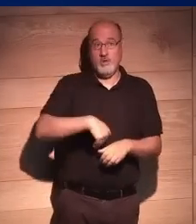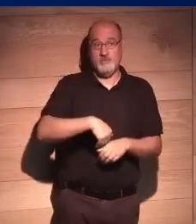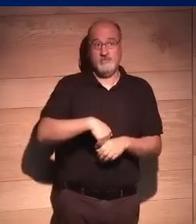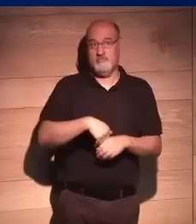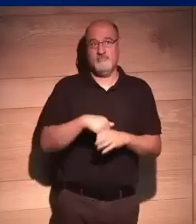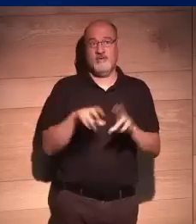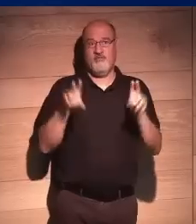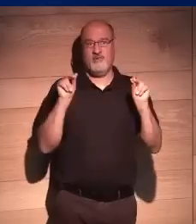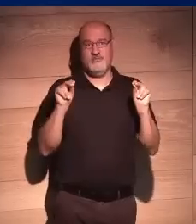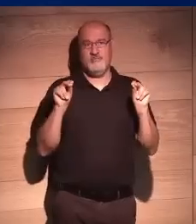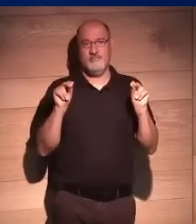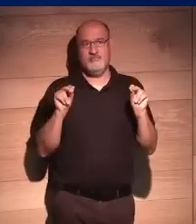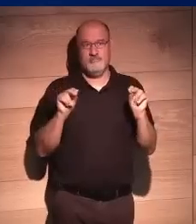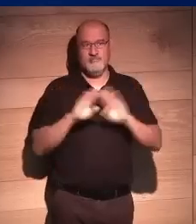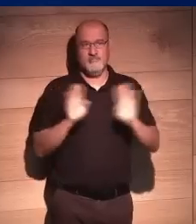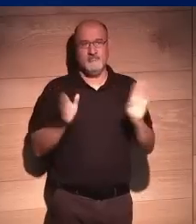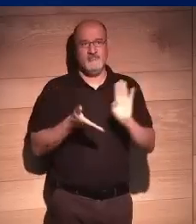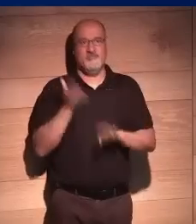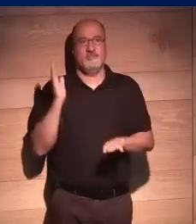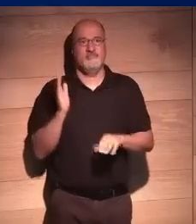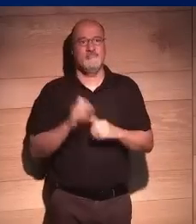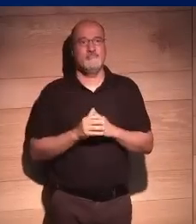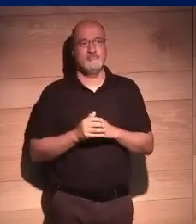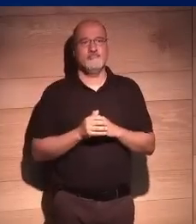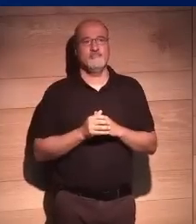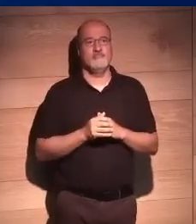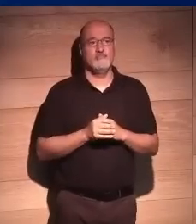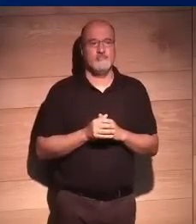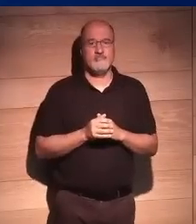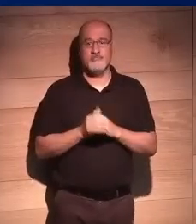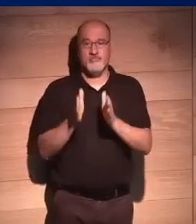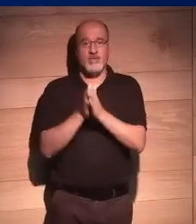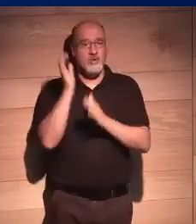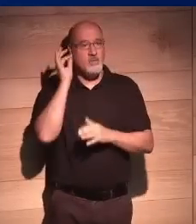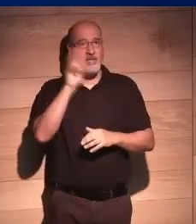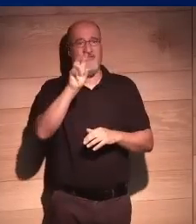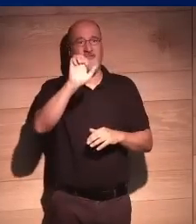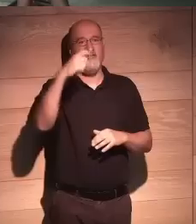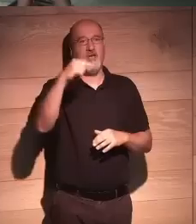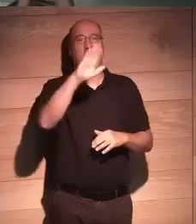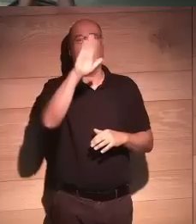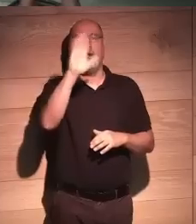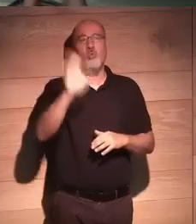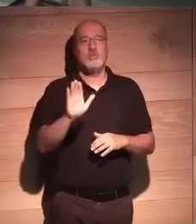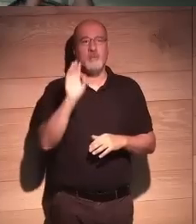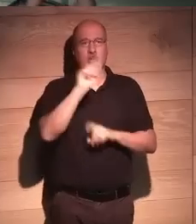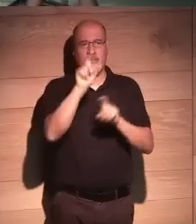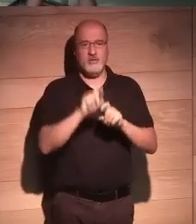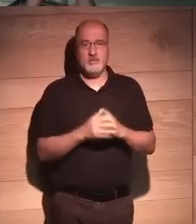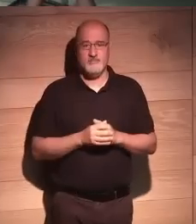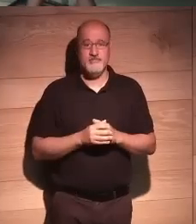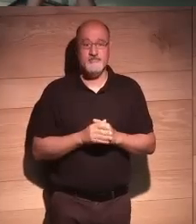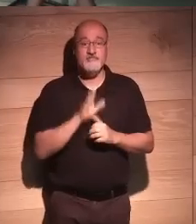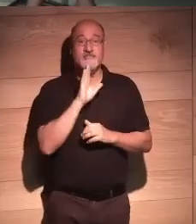dinero, a la porra. Por eso Entonces, la es un pública problema. tiene ese deber. Nuestra compañera Vega tenía una última pregunta.